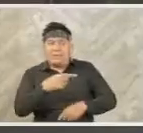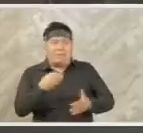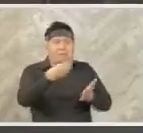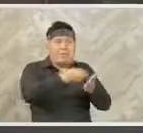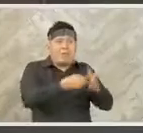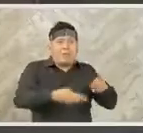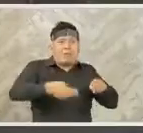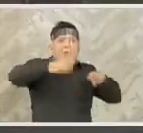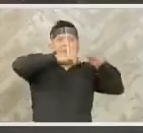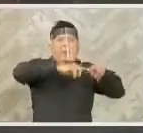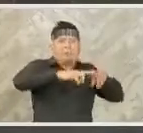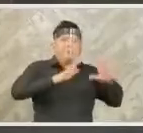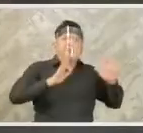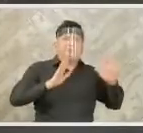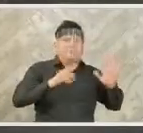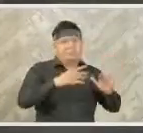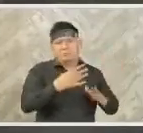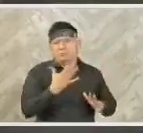de esas microempresas.